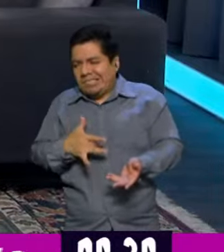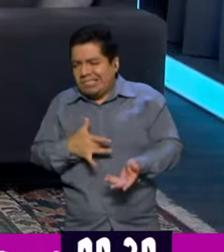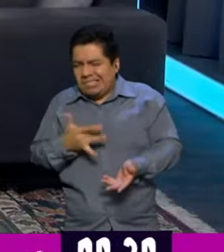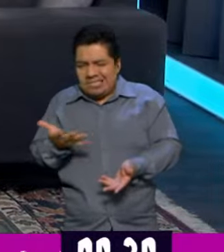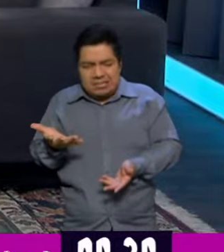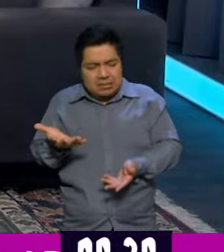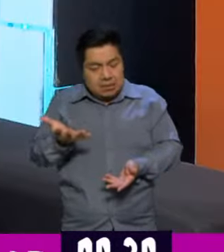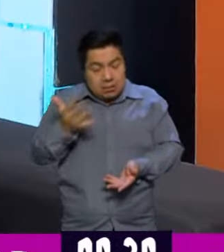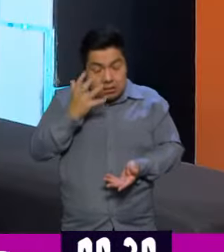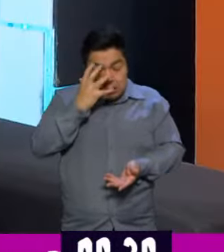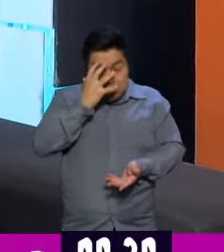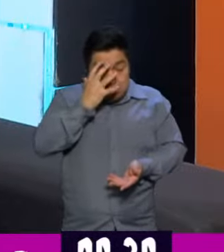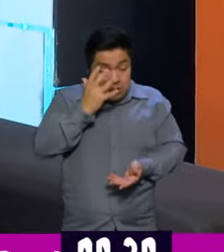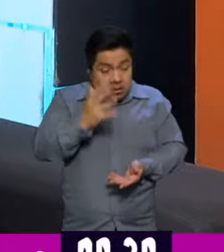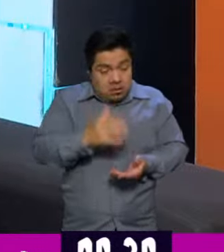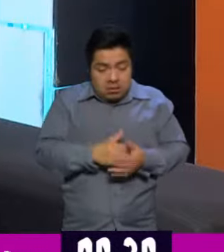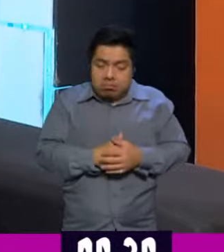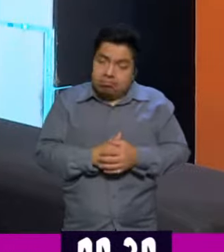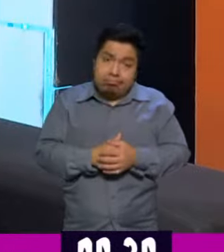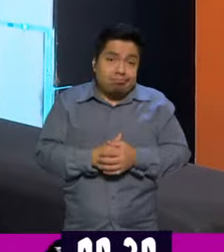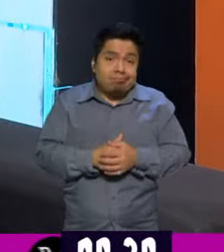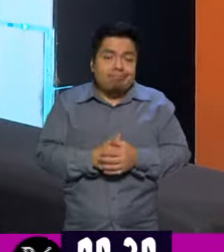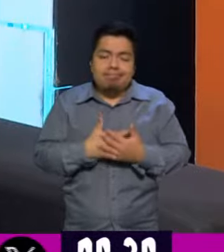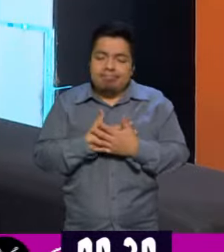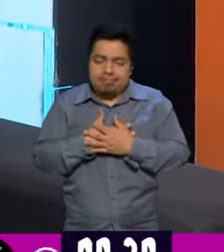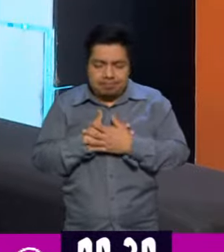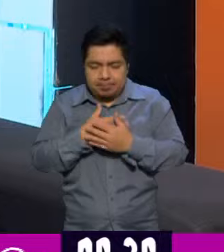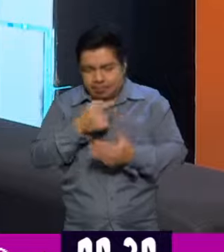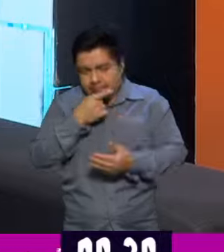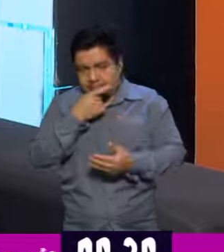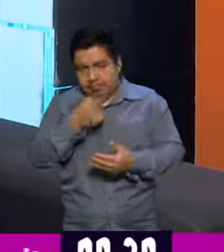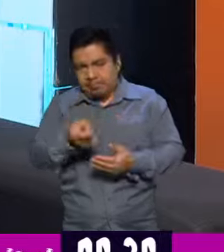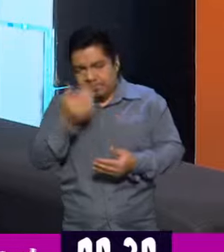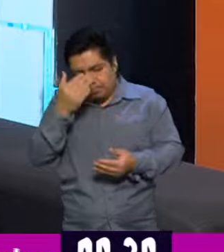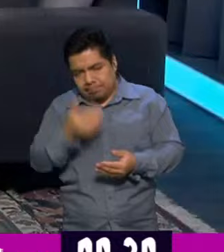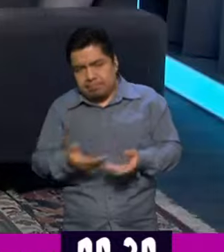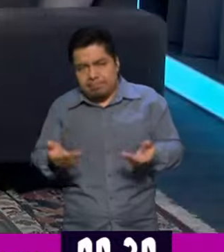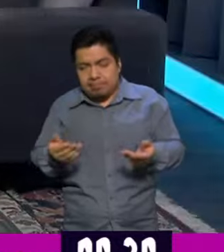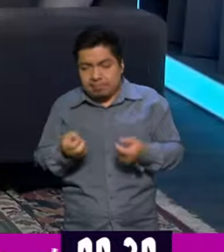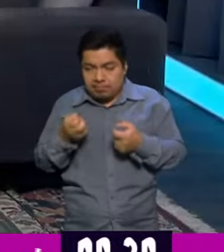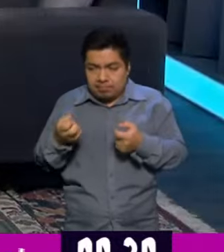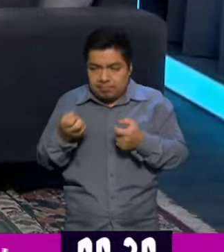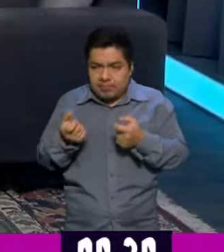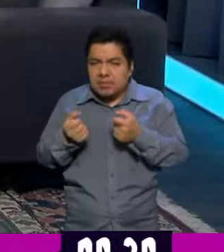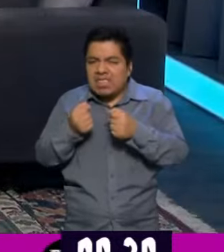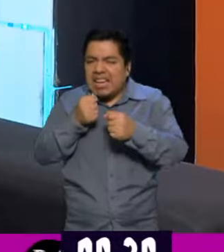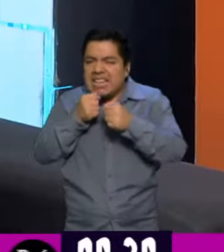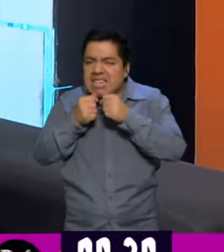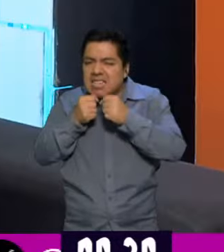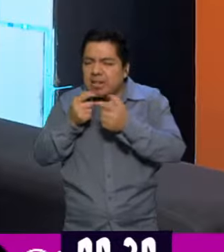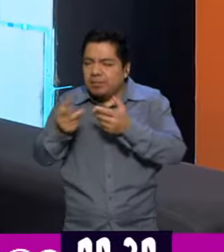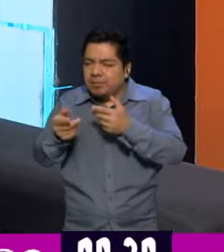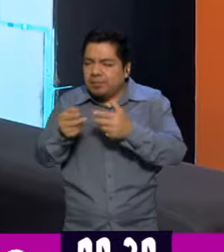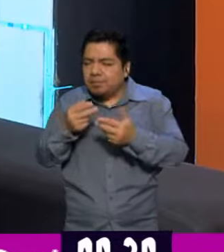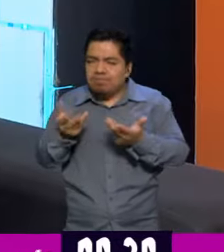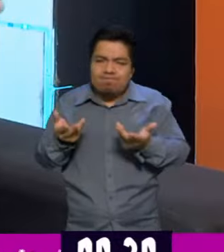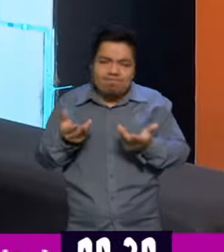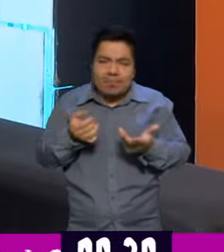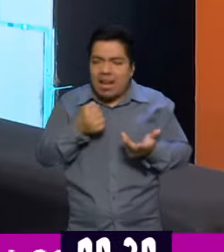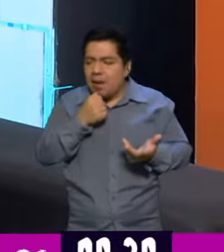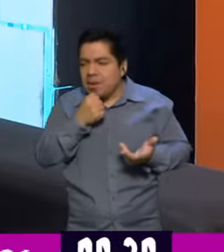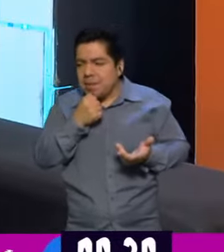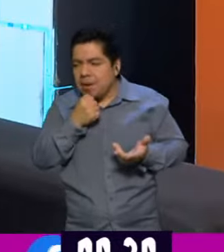Deplorable, ¿no? Y es un ejercicio que además, yo te quiero decir, este ejercicio periodístico, yo lo